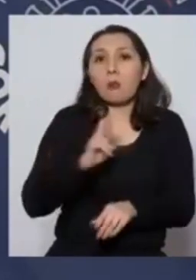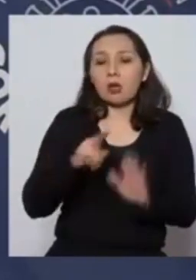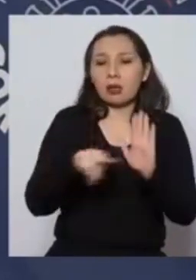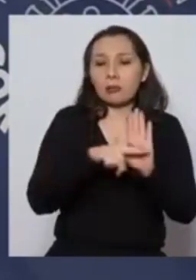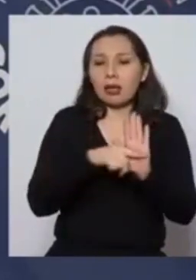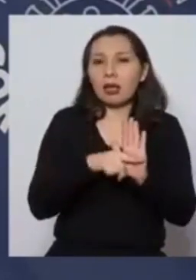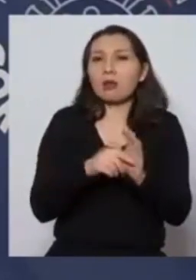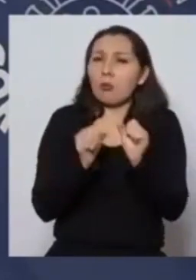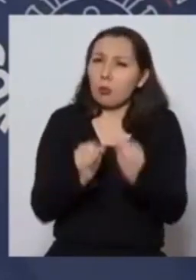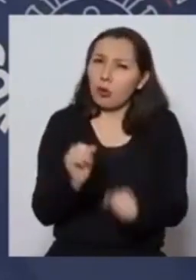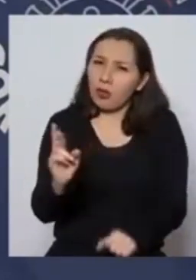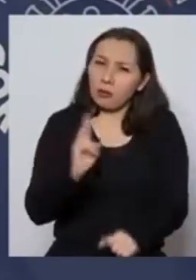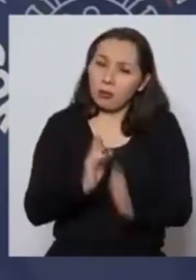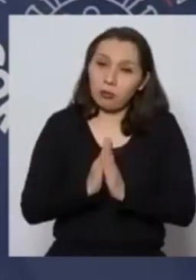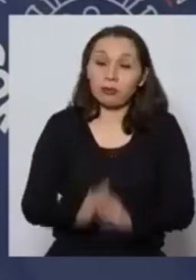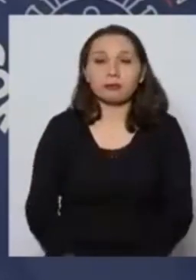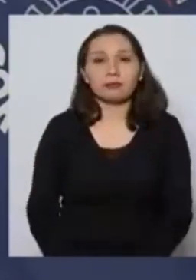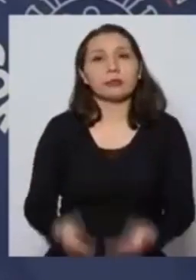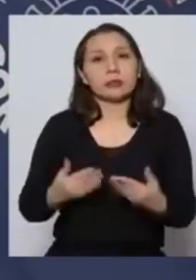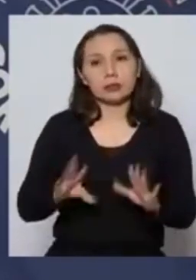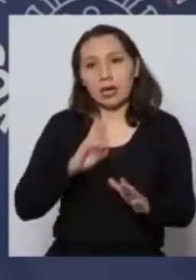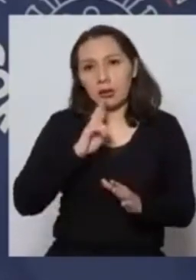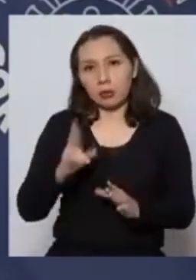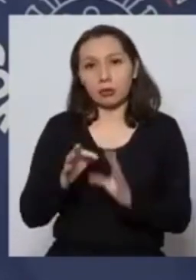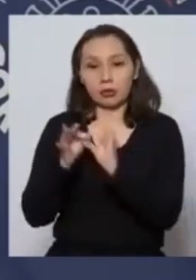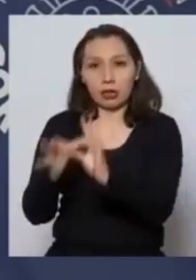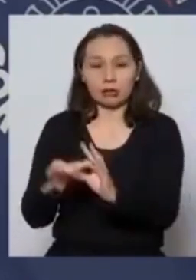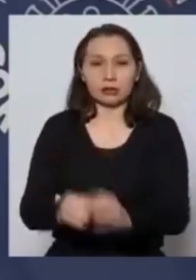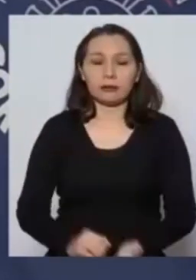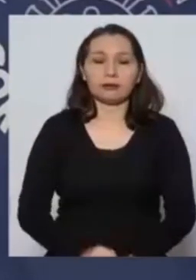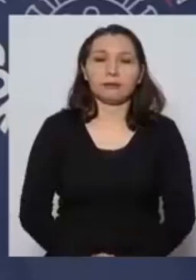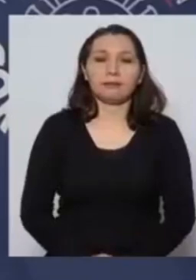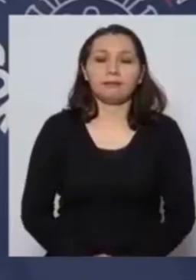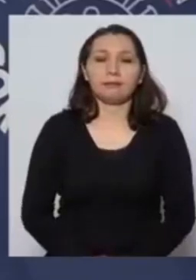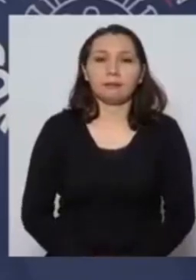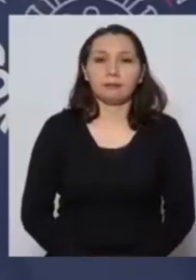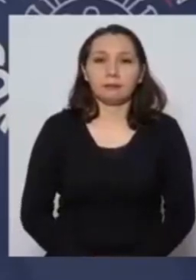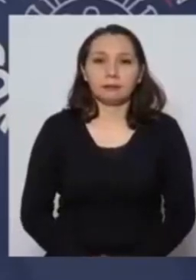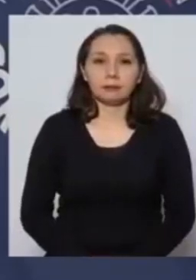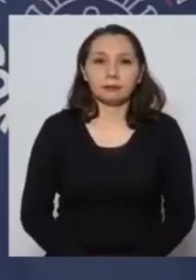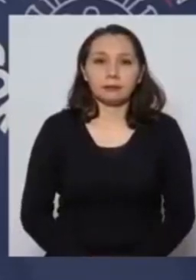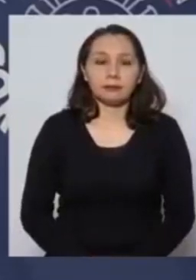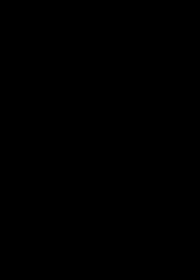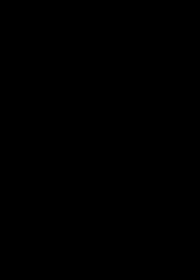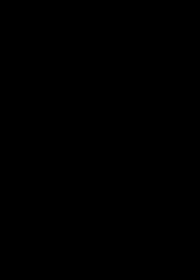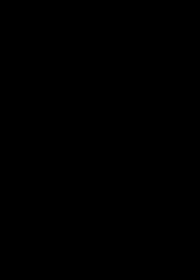negativo. Por favor, si nos puede responder. Ya respondí a esa pregunta, gracias. Déjate de mentir. Pon,